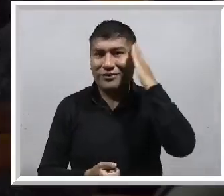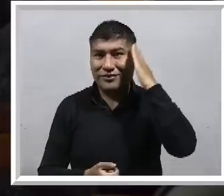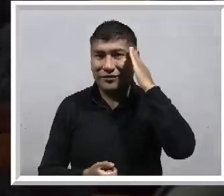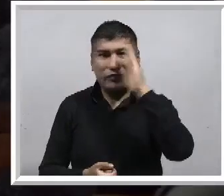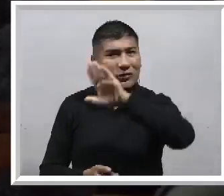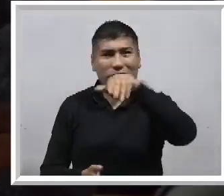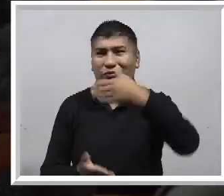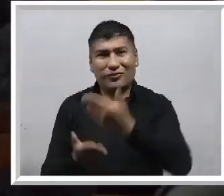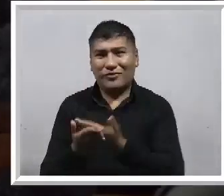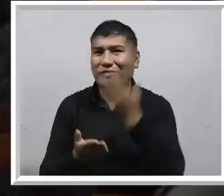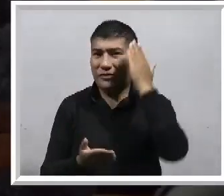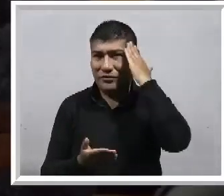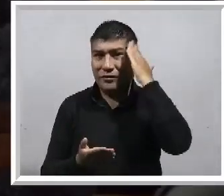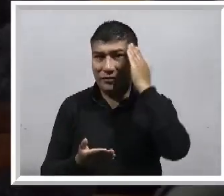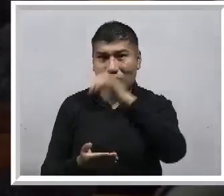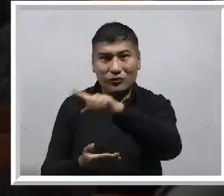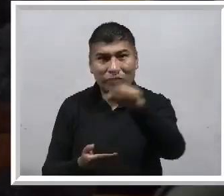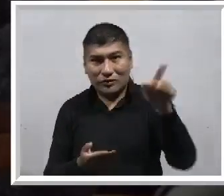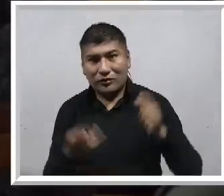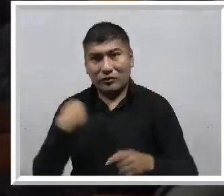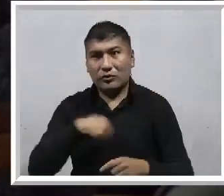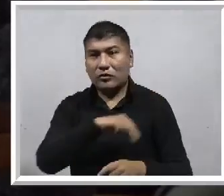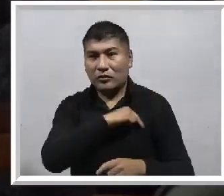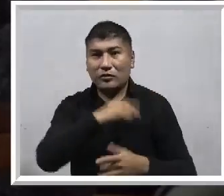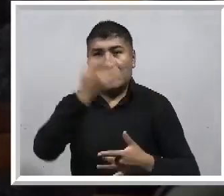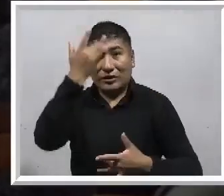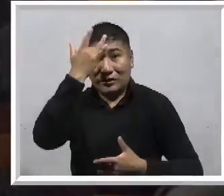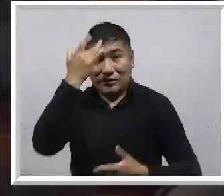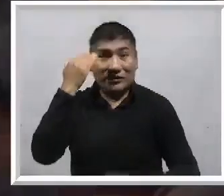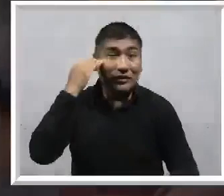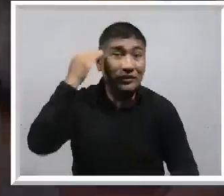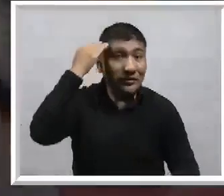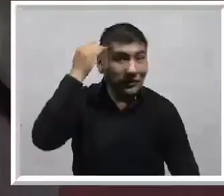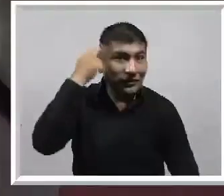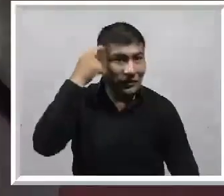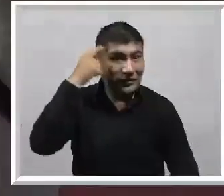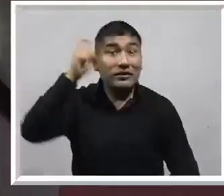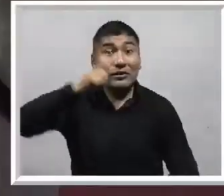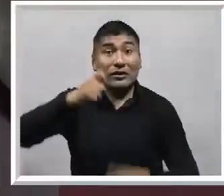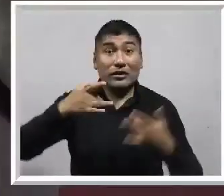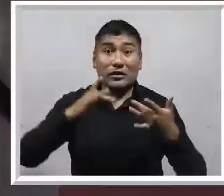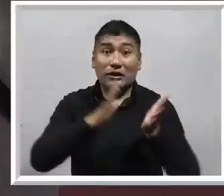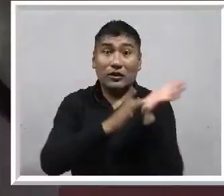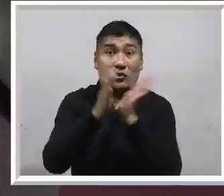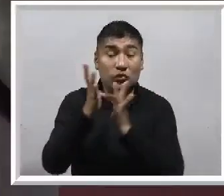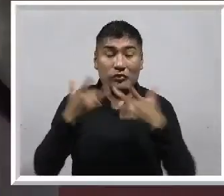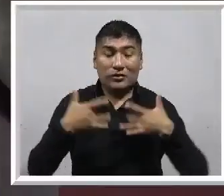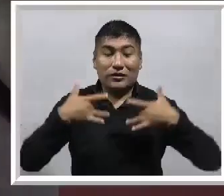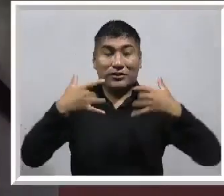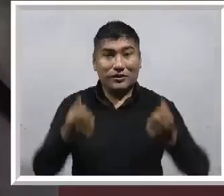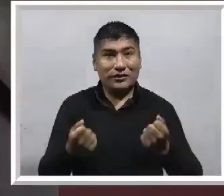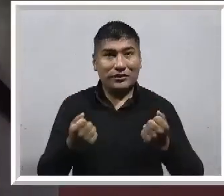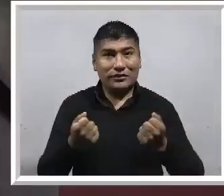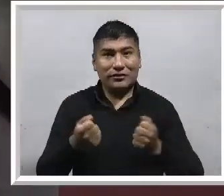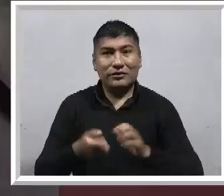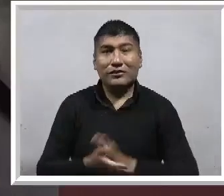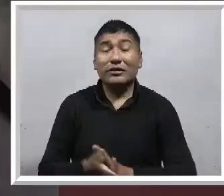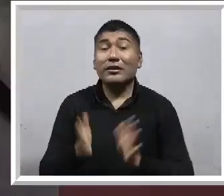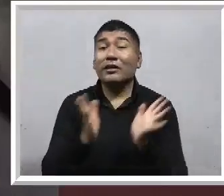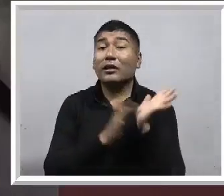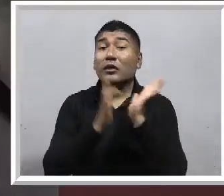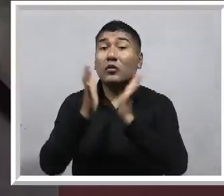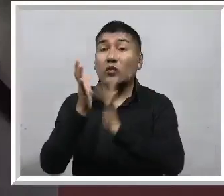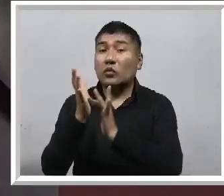lo sabemos estamos enfermos necesitamos que Jesús nos Cure Jesús